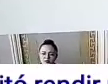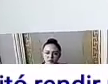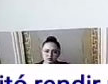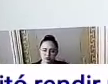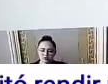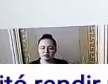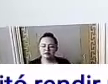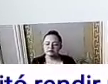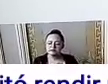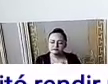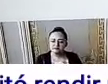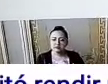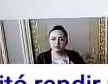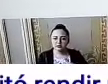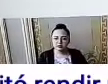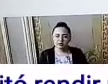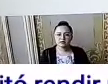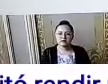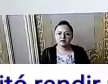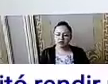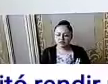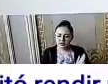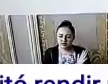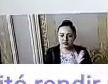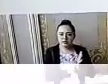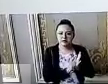de austeridad, disciplina, legalidad, objetividad,